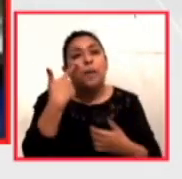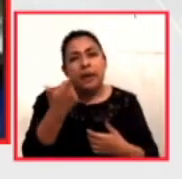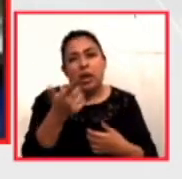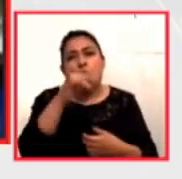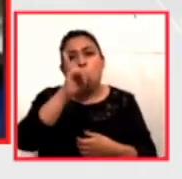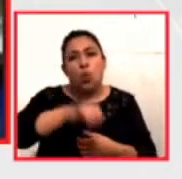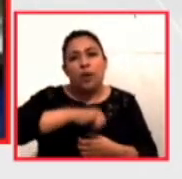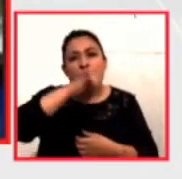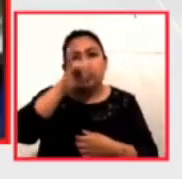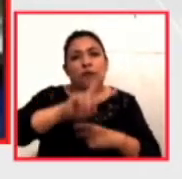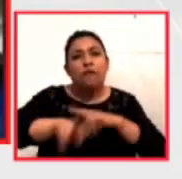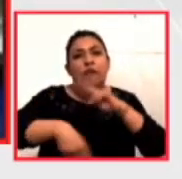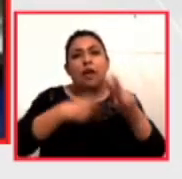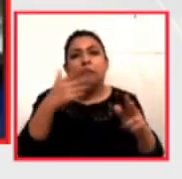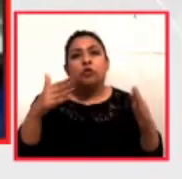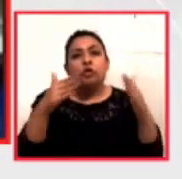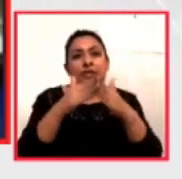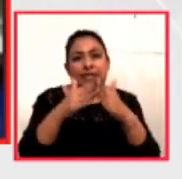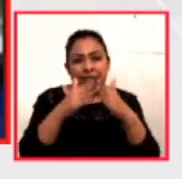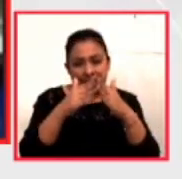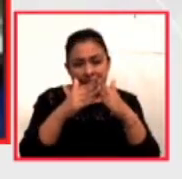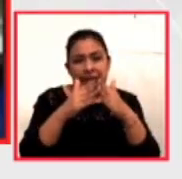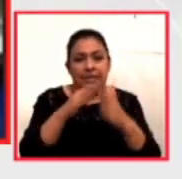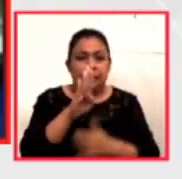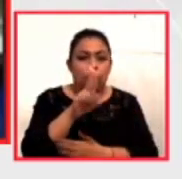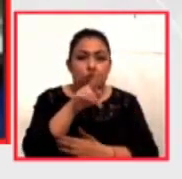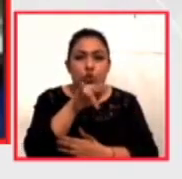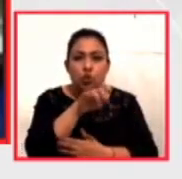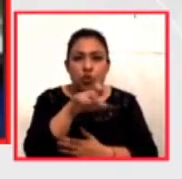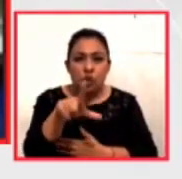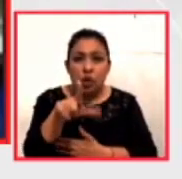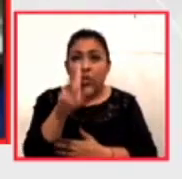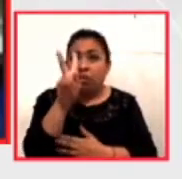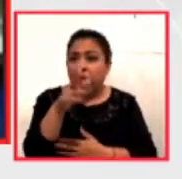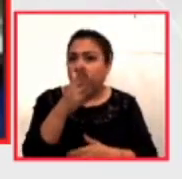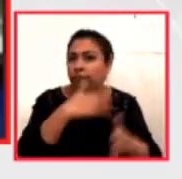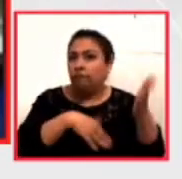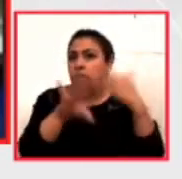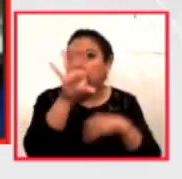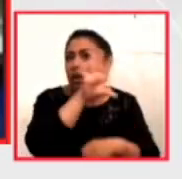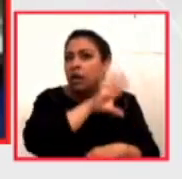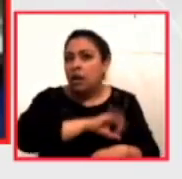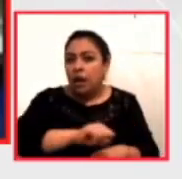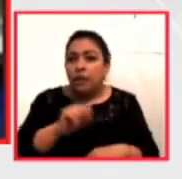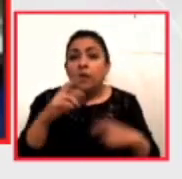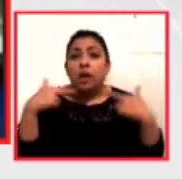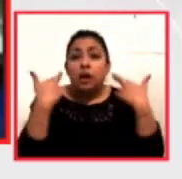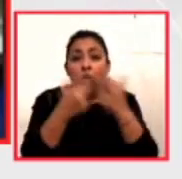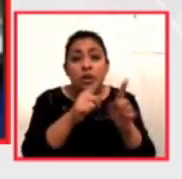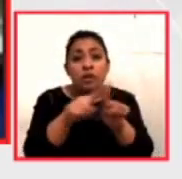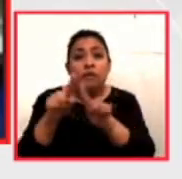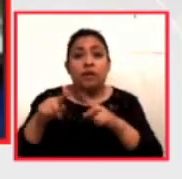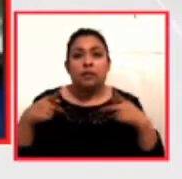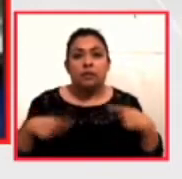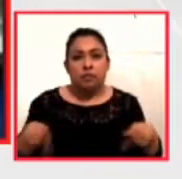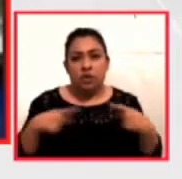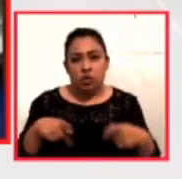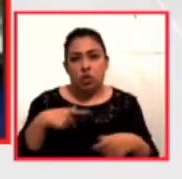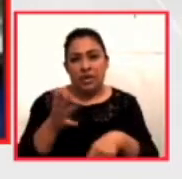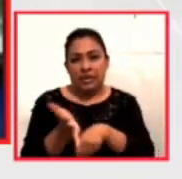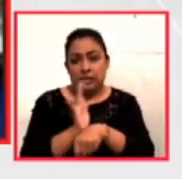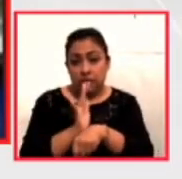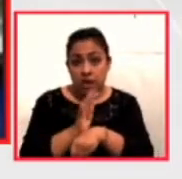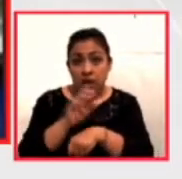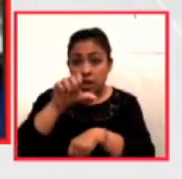jueves, la Casa de Buñuel en este ciclo que ha tenido tanto éxito y que ha reunido a destacadas personalidades del séptimo arte. No es la excepción